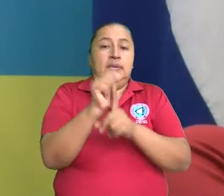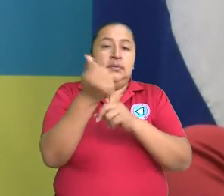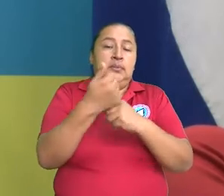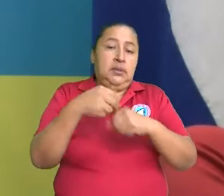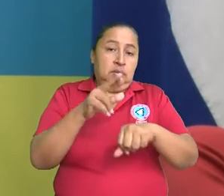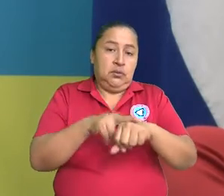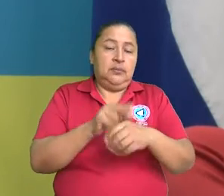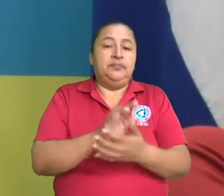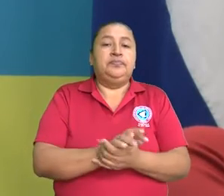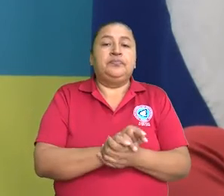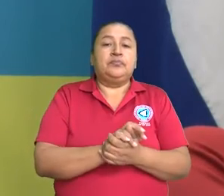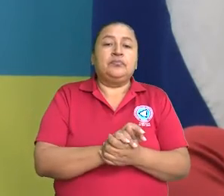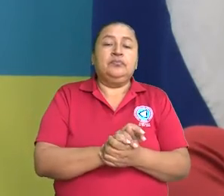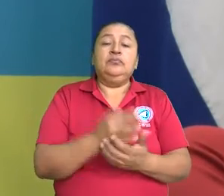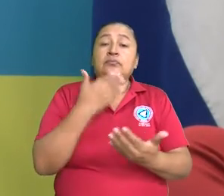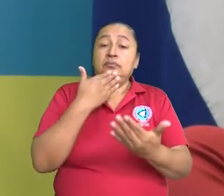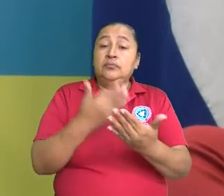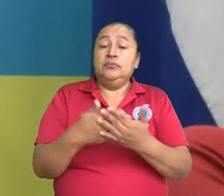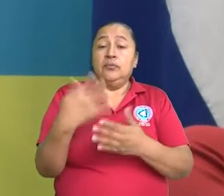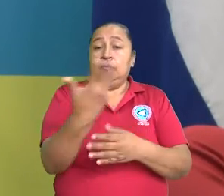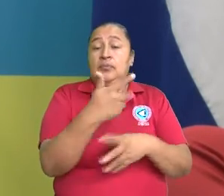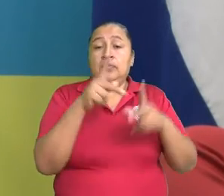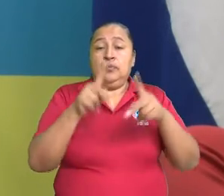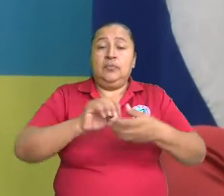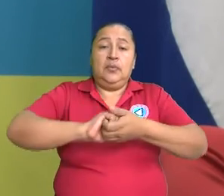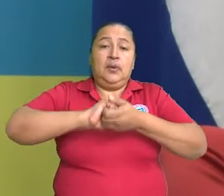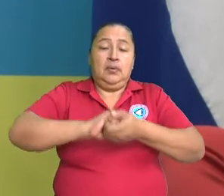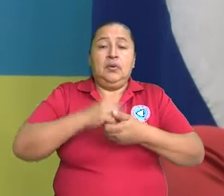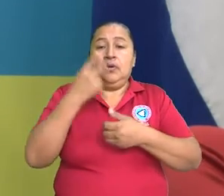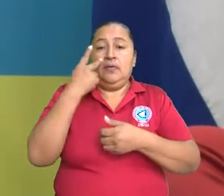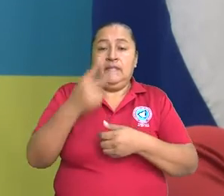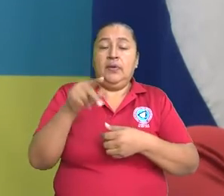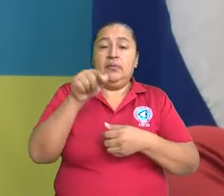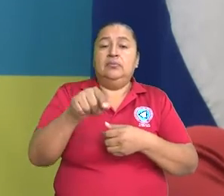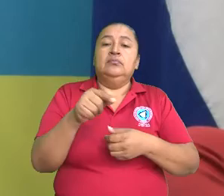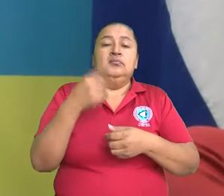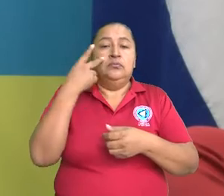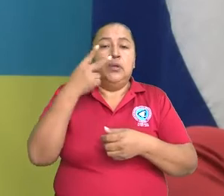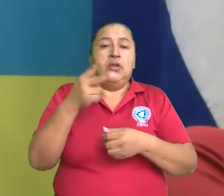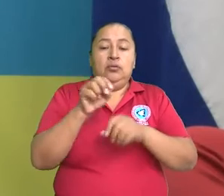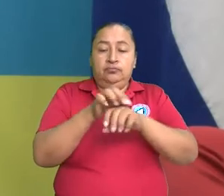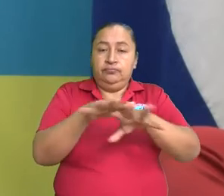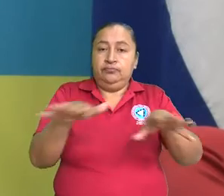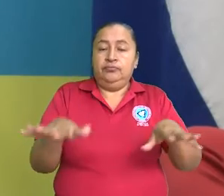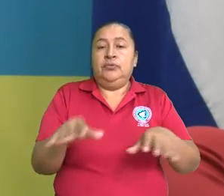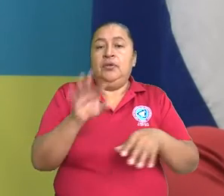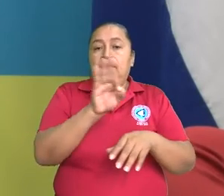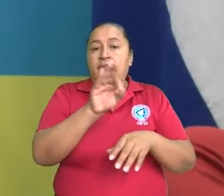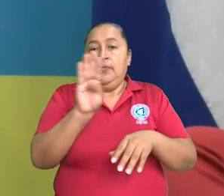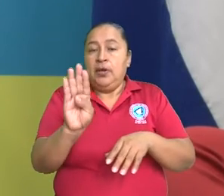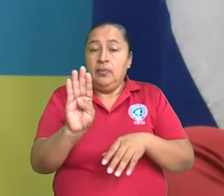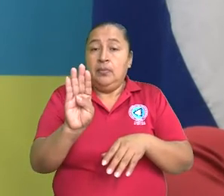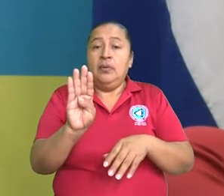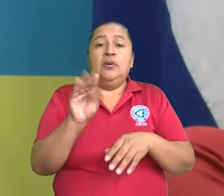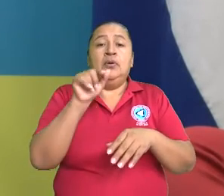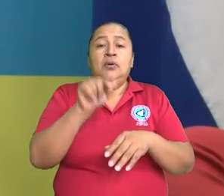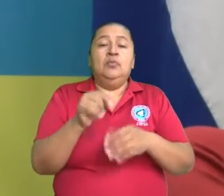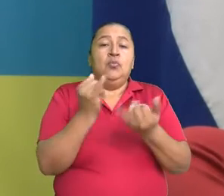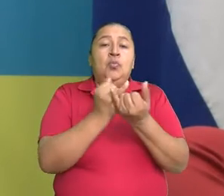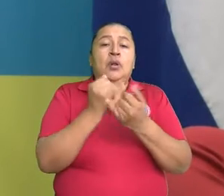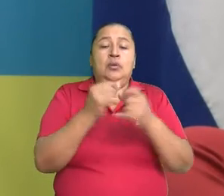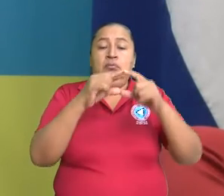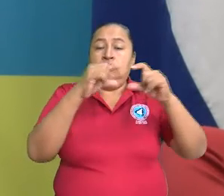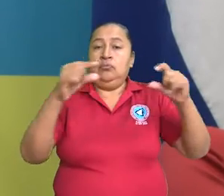canal de la Asamblea Nacional. Gracias a todos los amigos y amigas que nos sintonizan a través de las redes sociales. Aparecemos en Facebook como